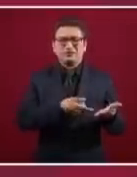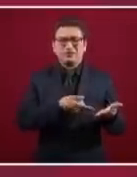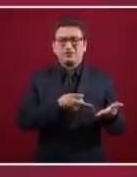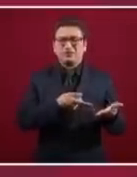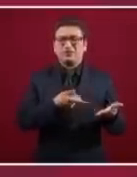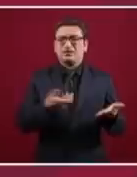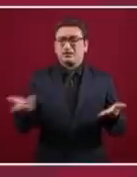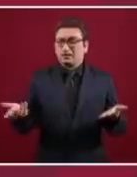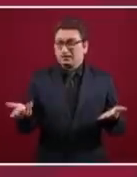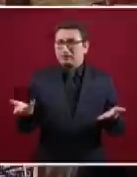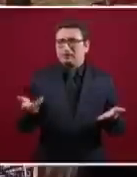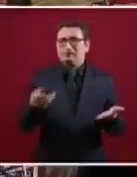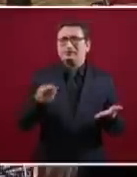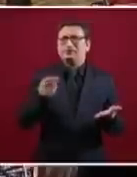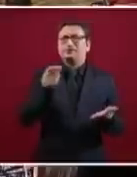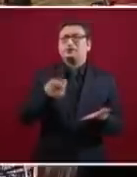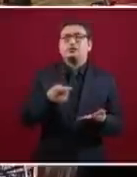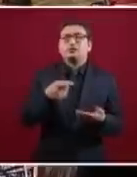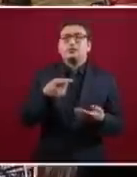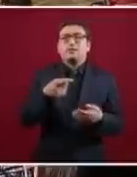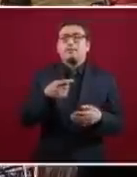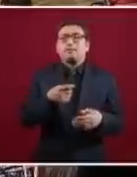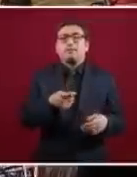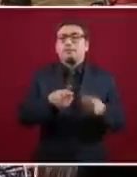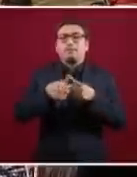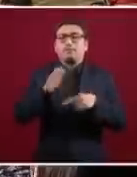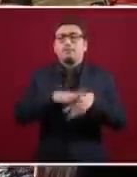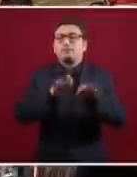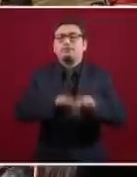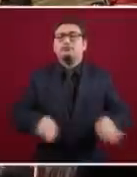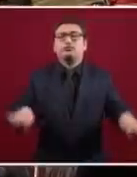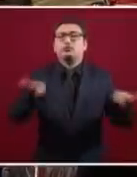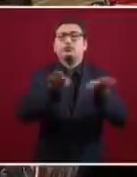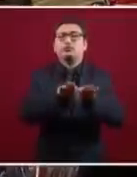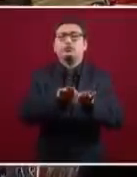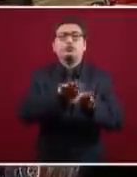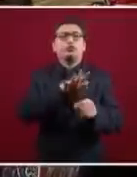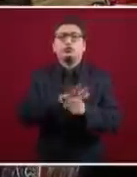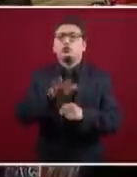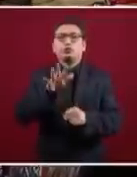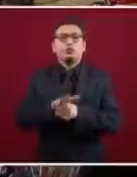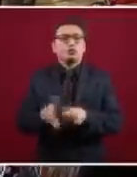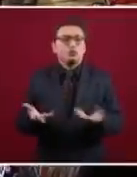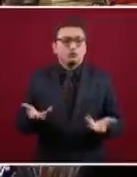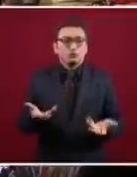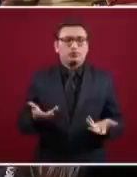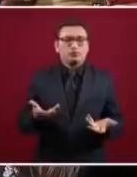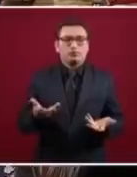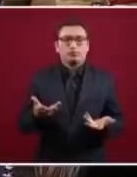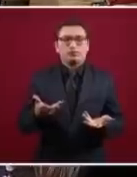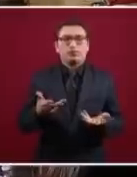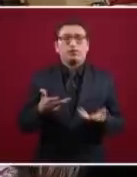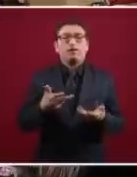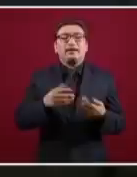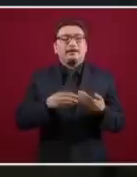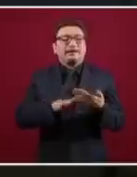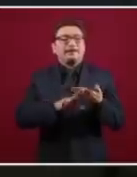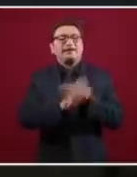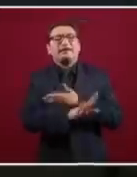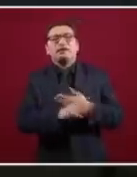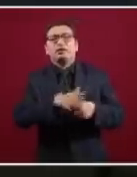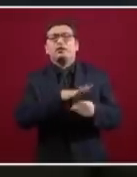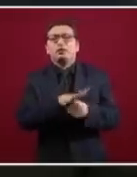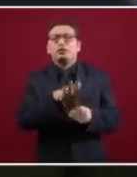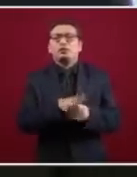entonces que era lo primero que era lo que se tenía que evitar